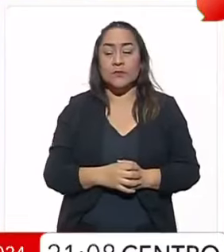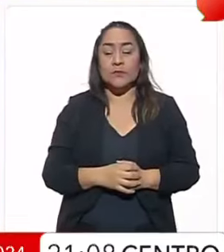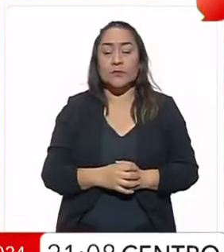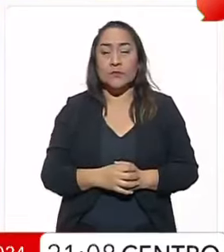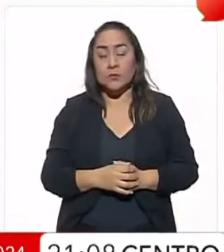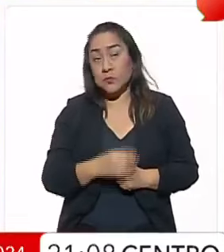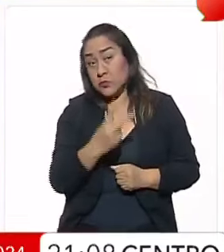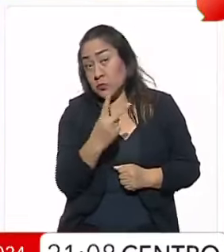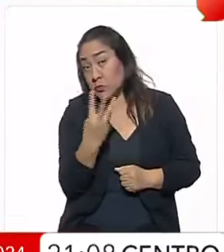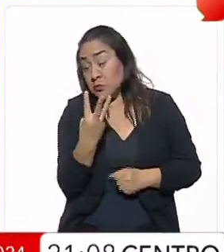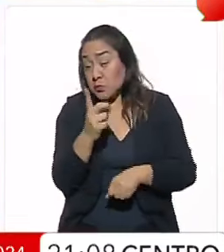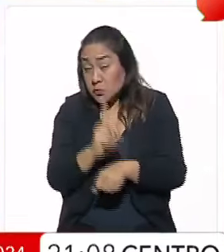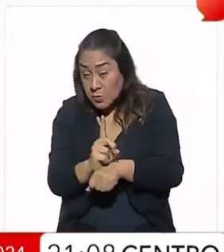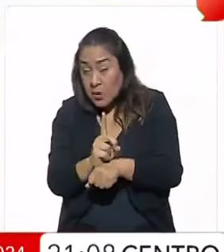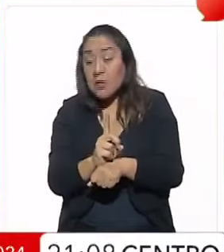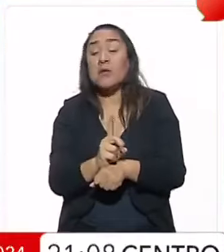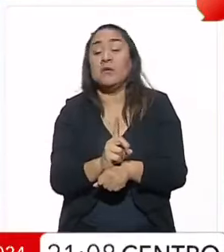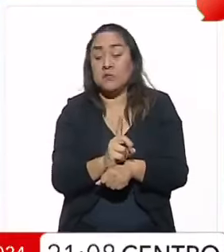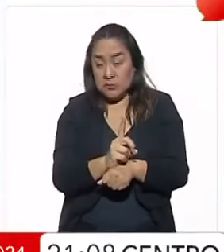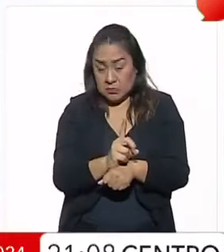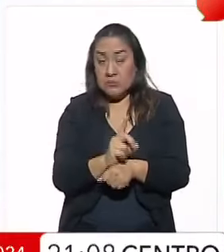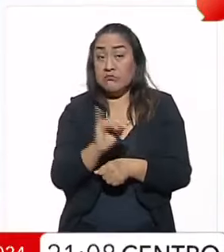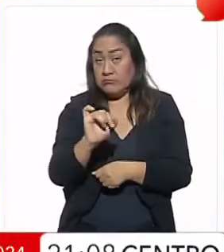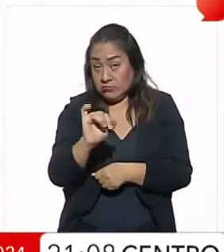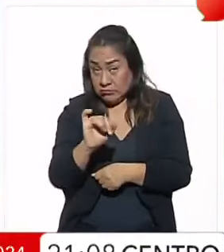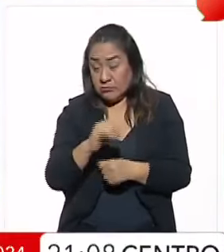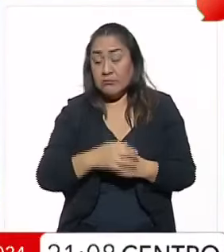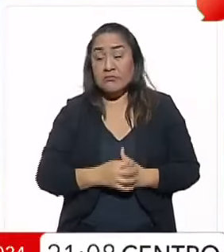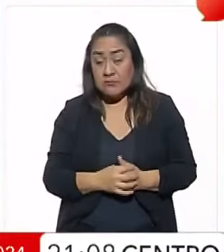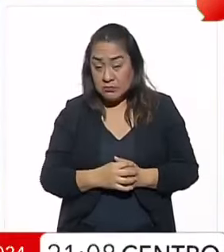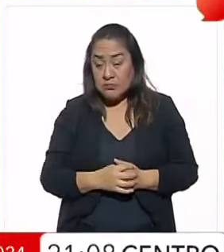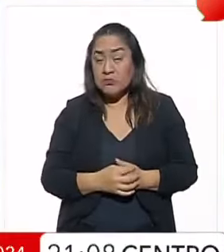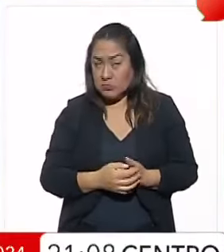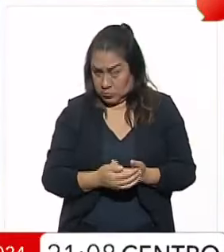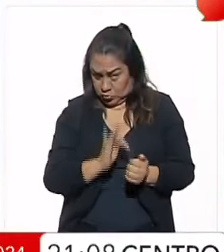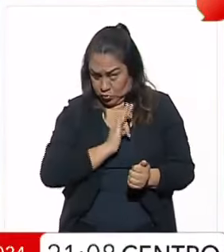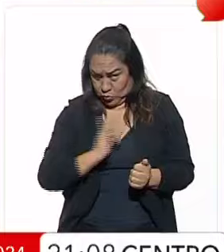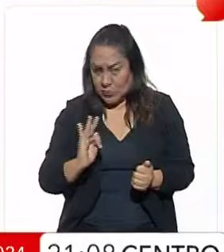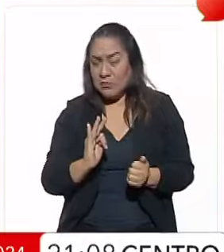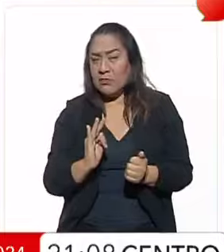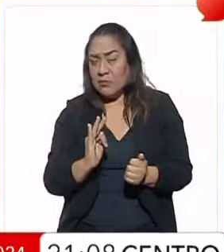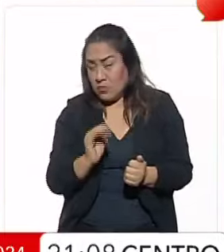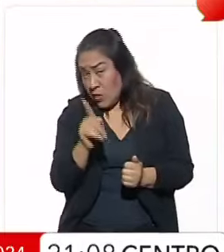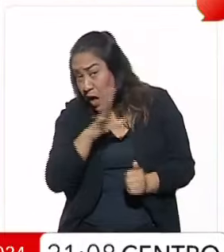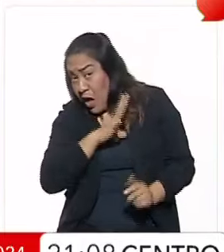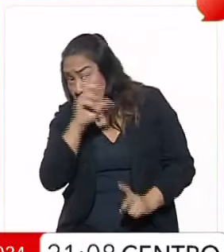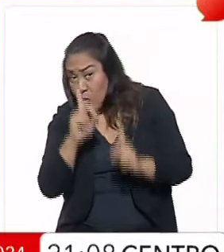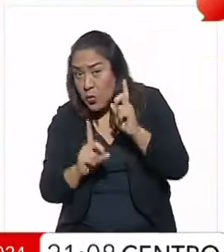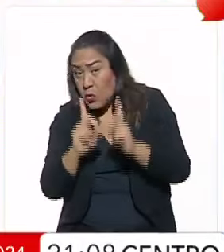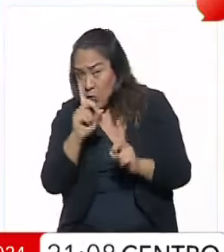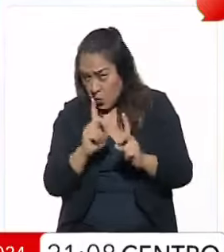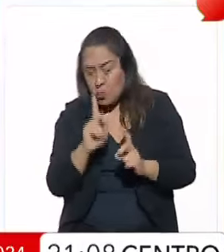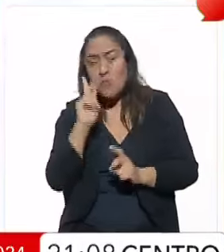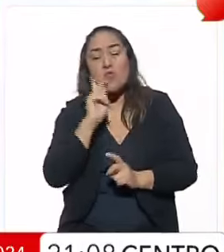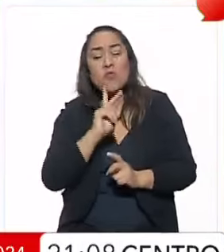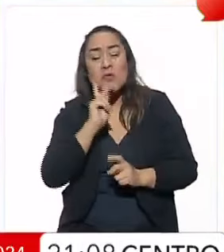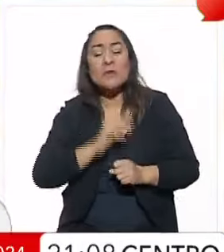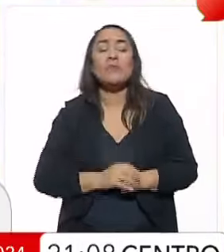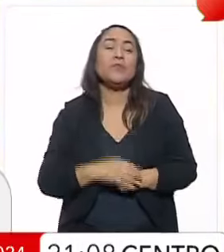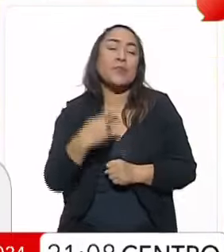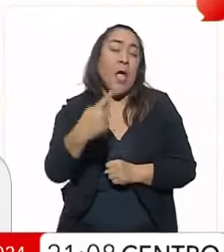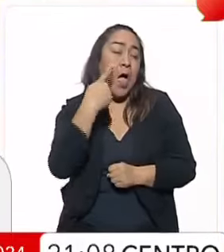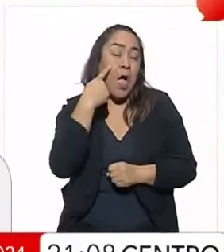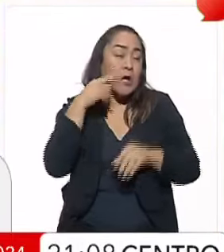¿Sufres? Sí, así es. Dame la oportunidad. ¿Tienes dudas? Ponme a prueba. A través de